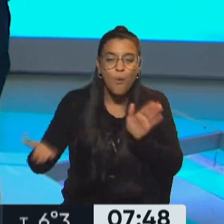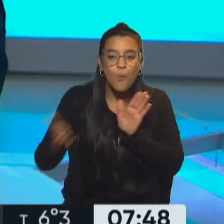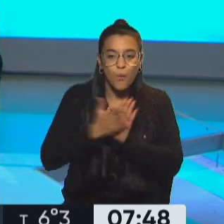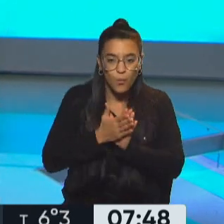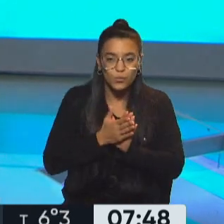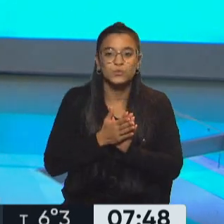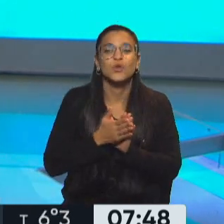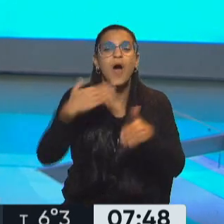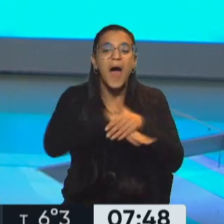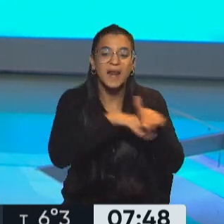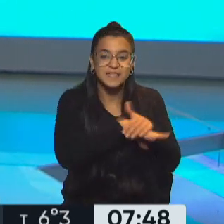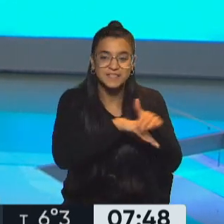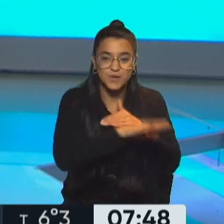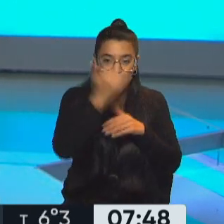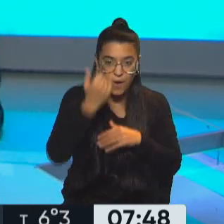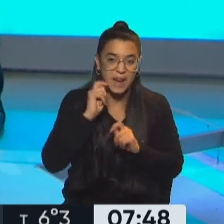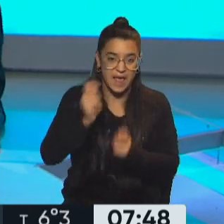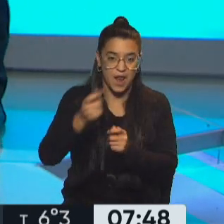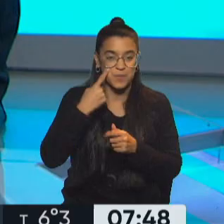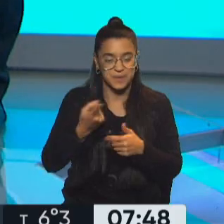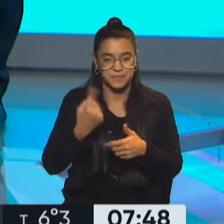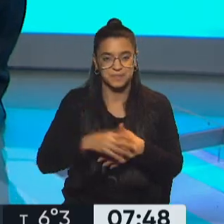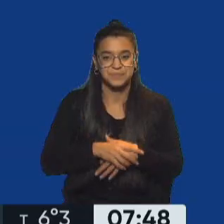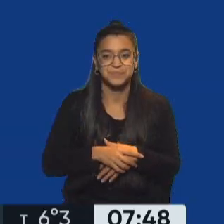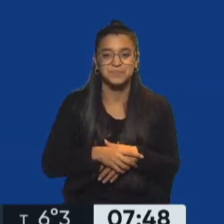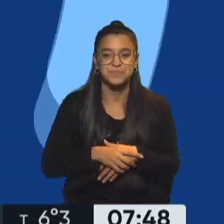nuestro archivo que nos da este realizable